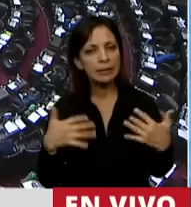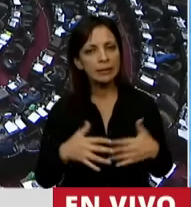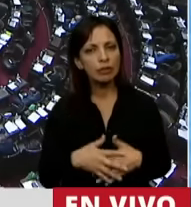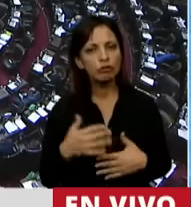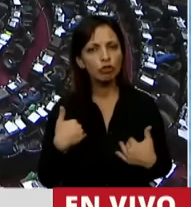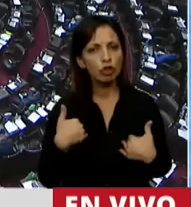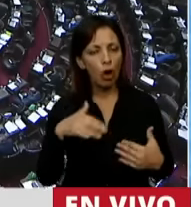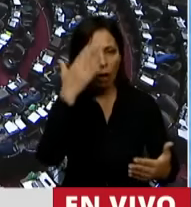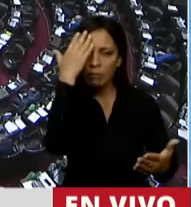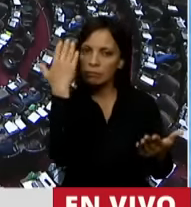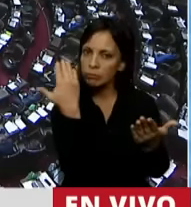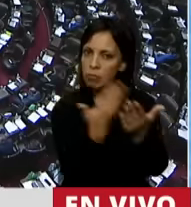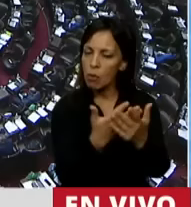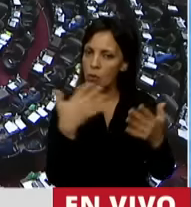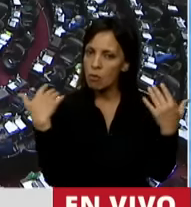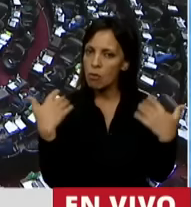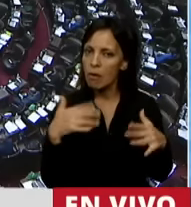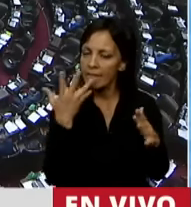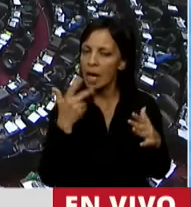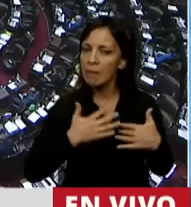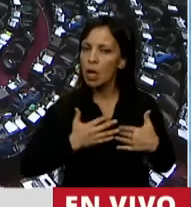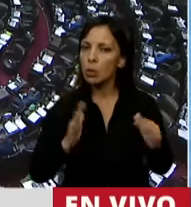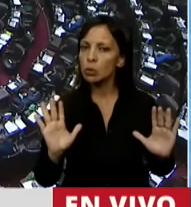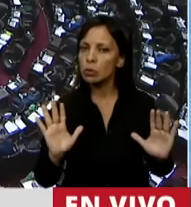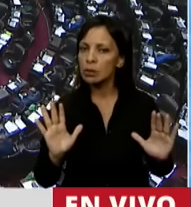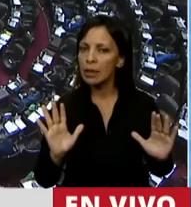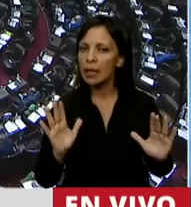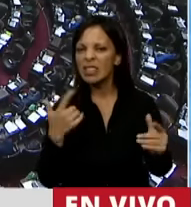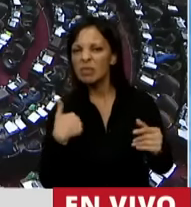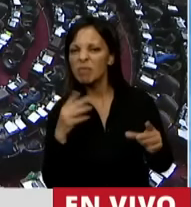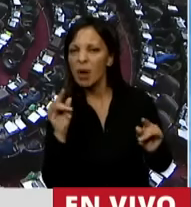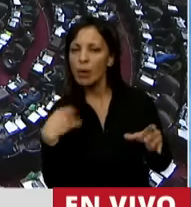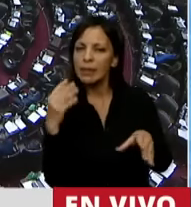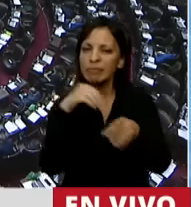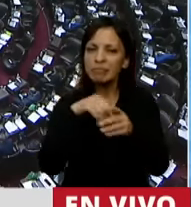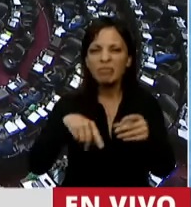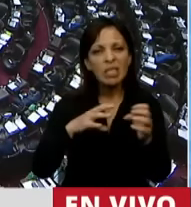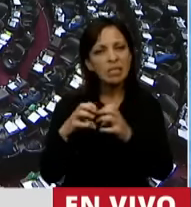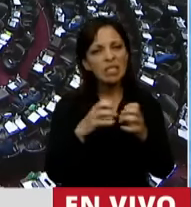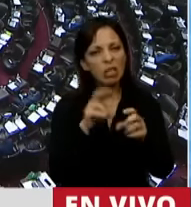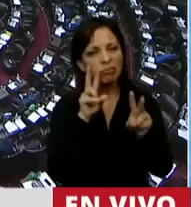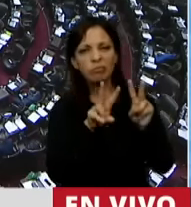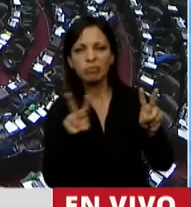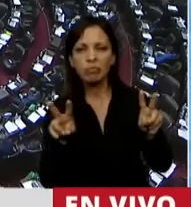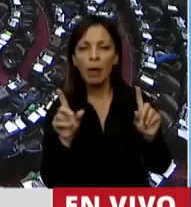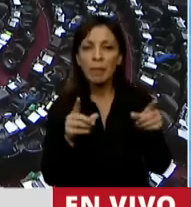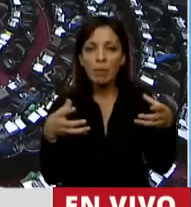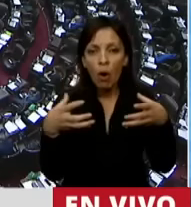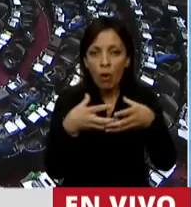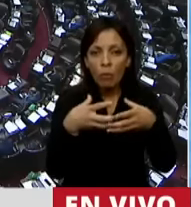muy frentetodista y me cuesta participar en una sesión donde los compañeros de mi